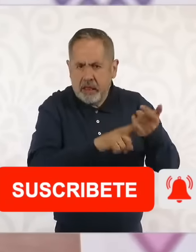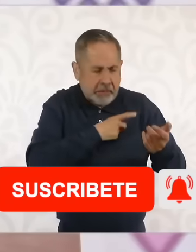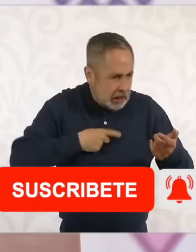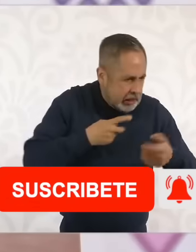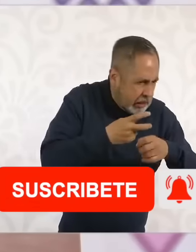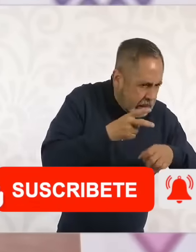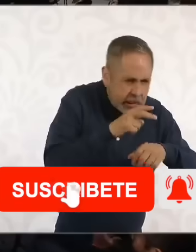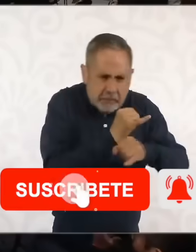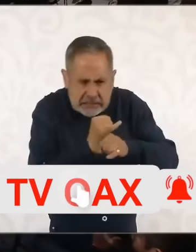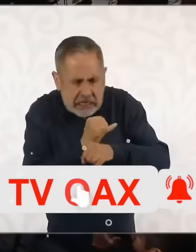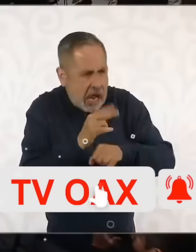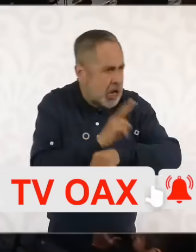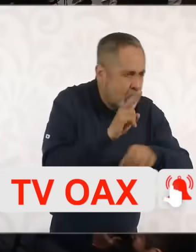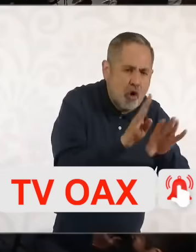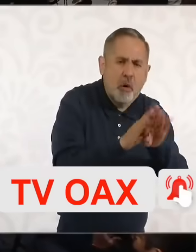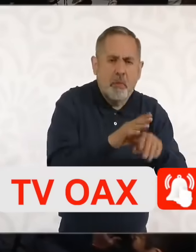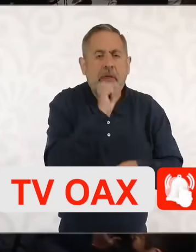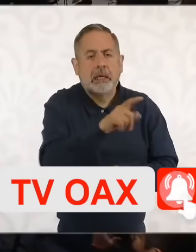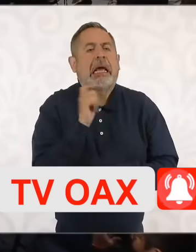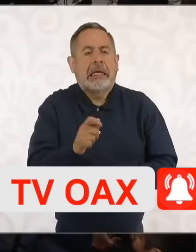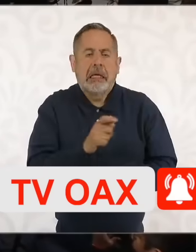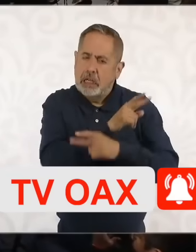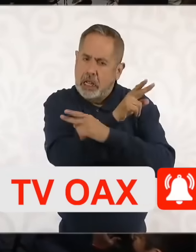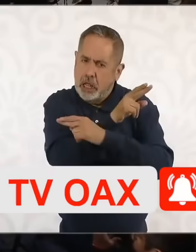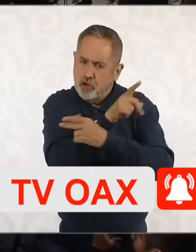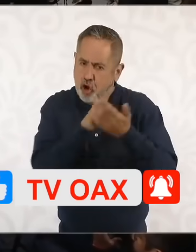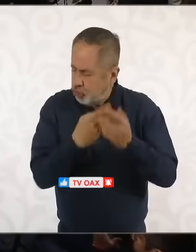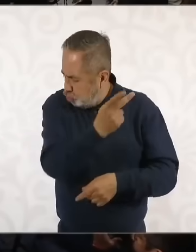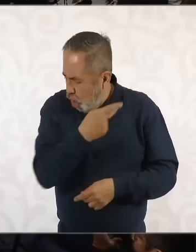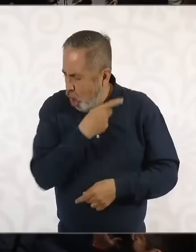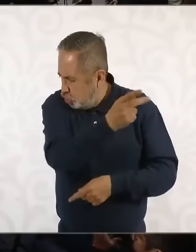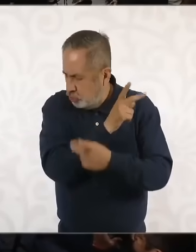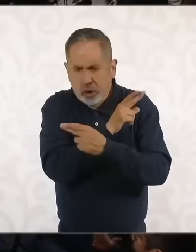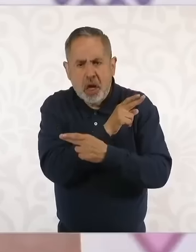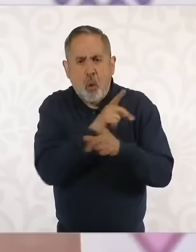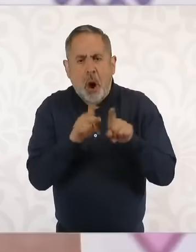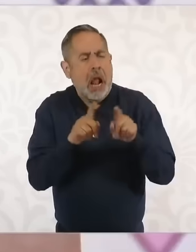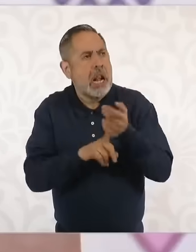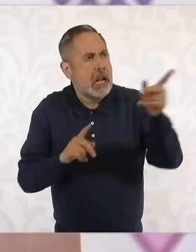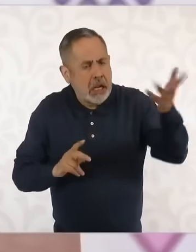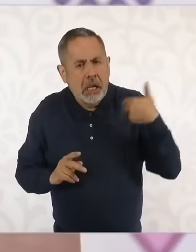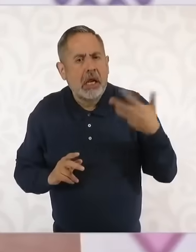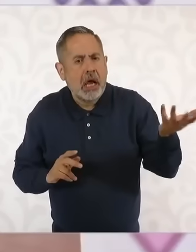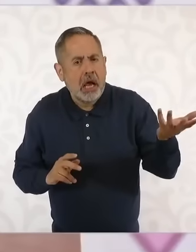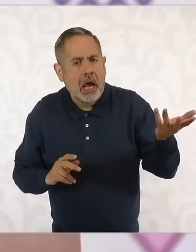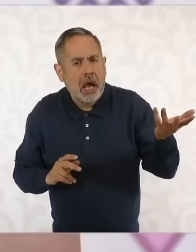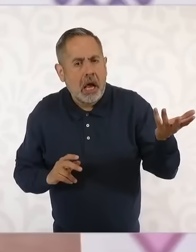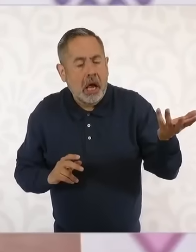eso hablamos de responsabilidad compartida y diferenciada. Respeto y confianza